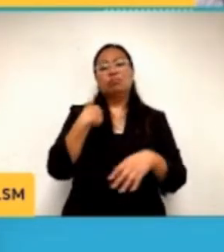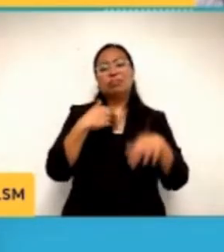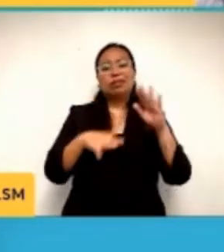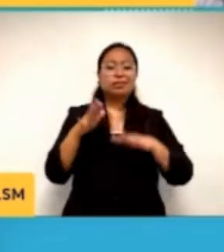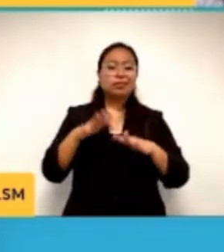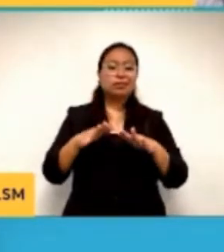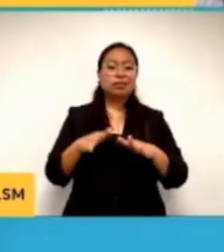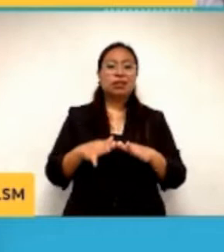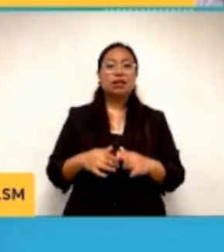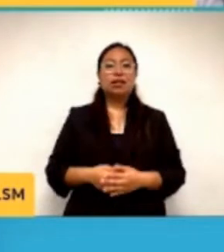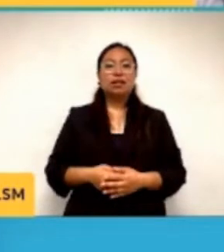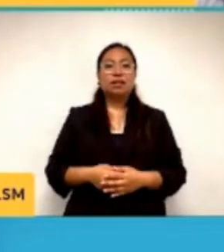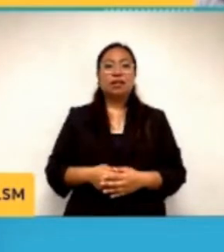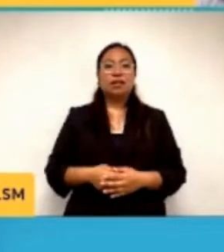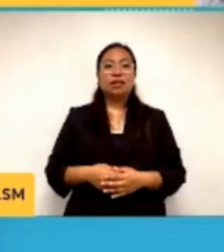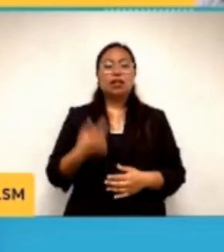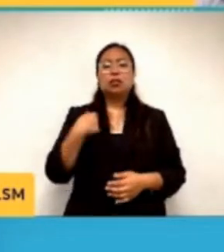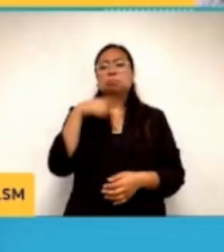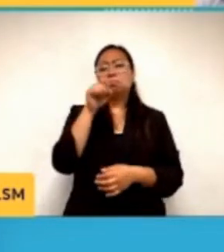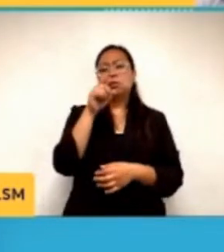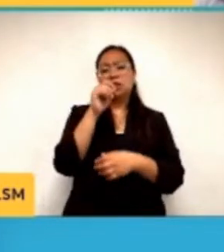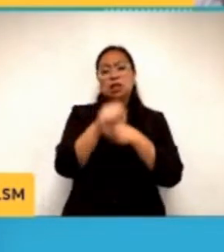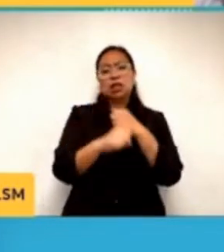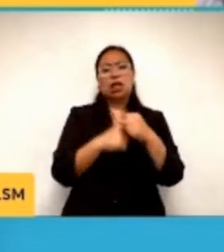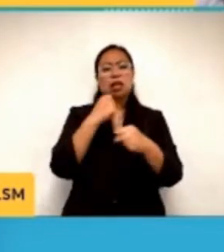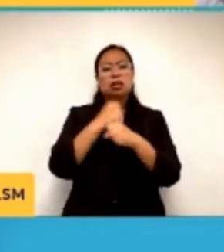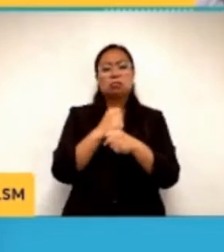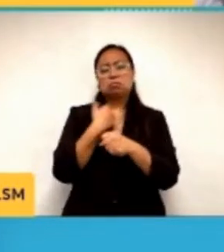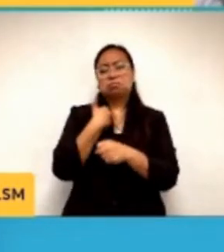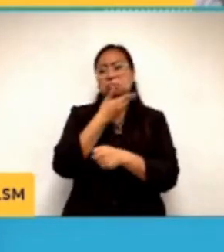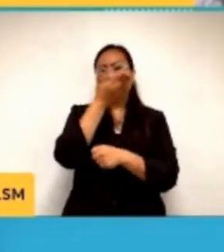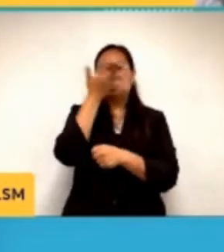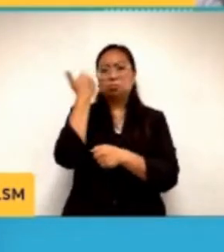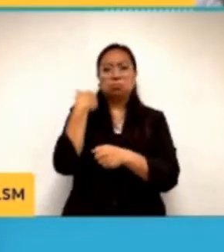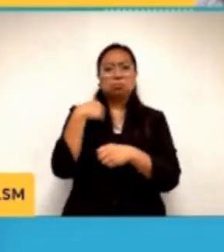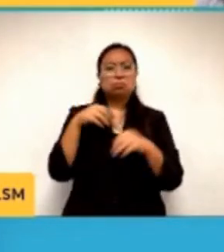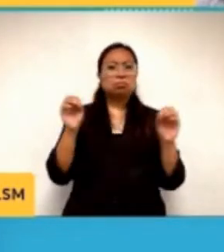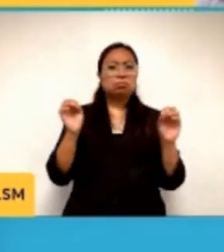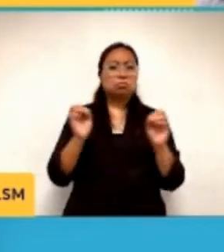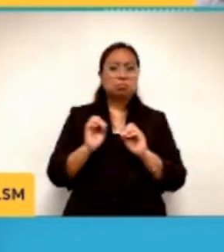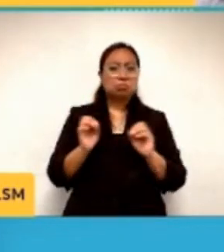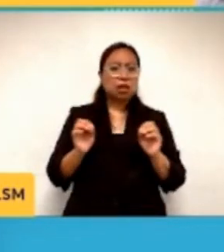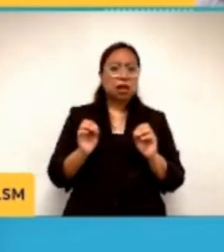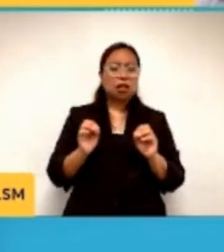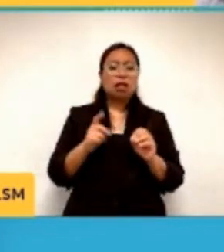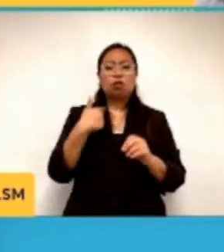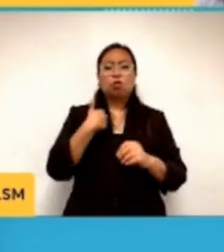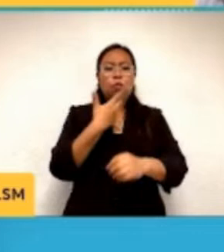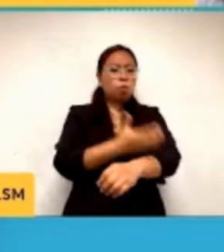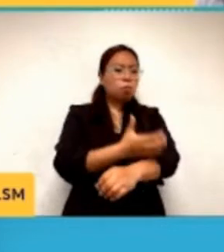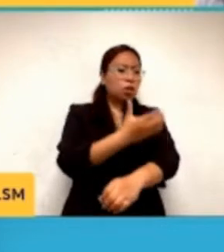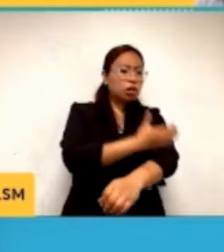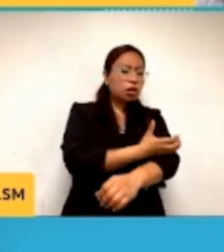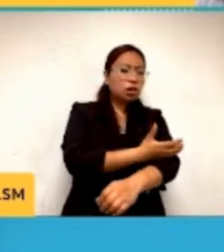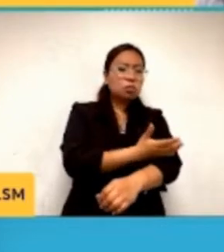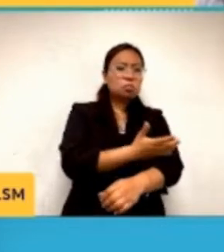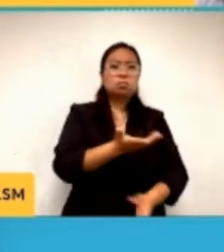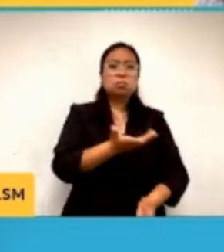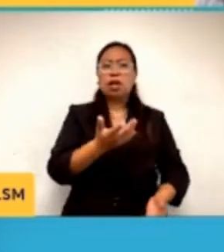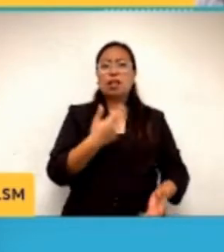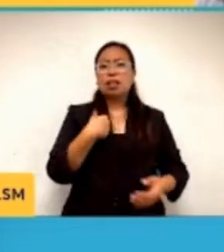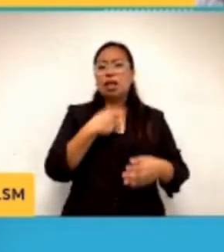repente, después de 20 años de no saber nada sobre tu compañera o compañero de